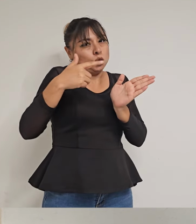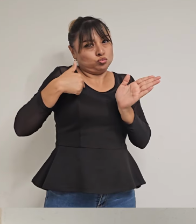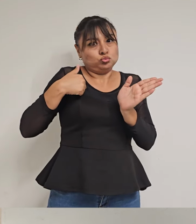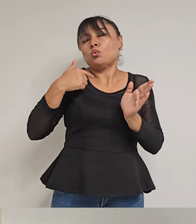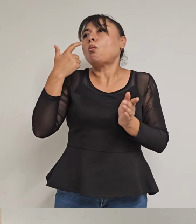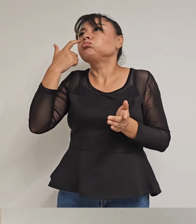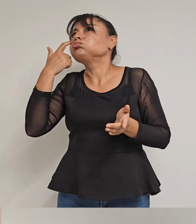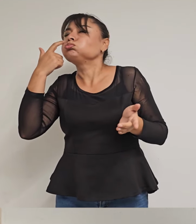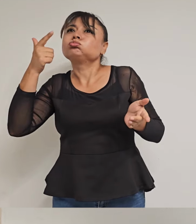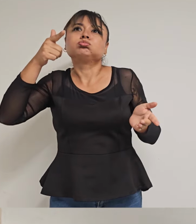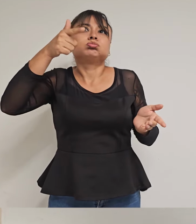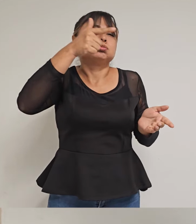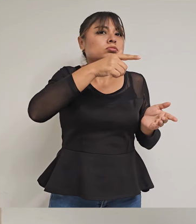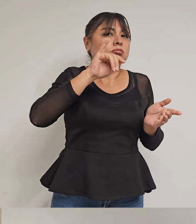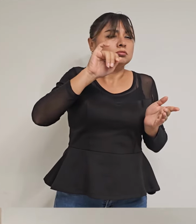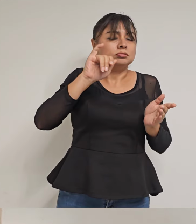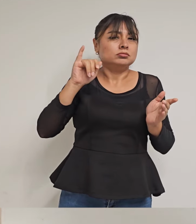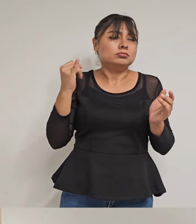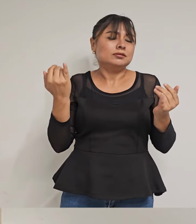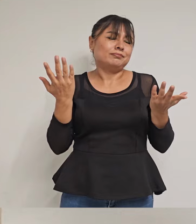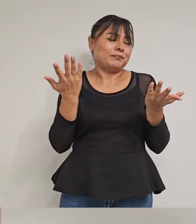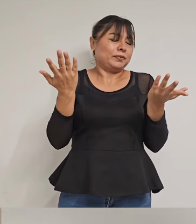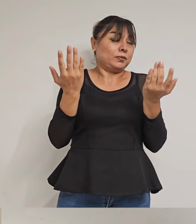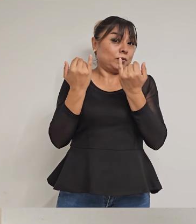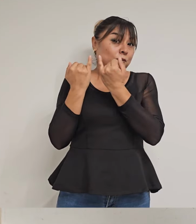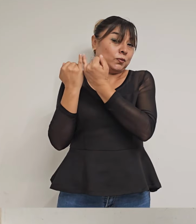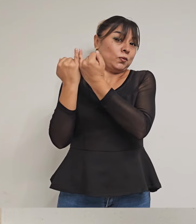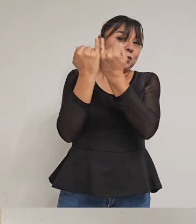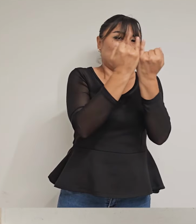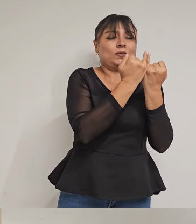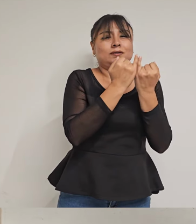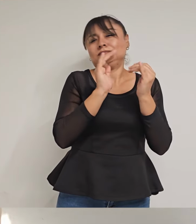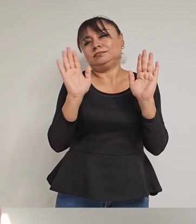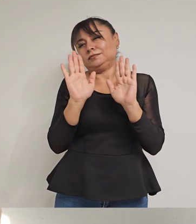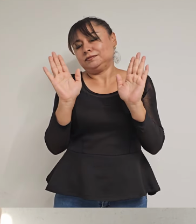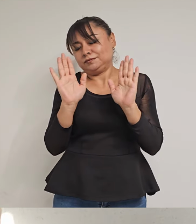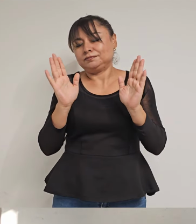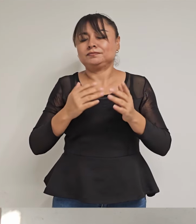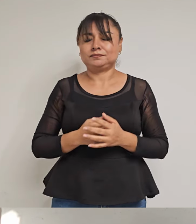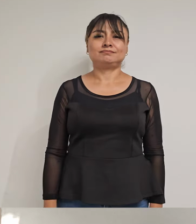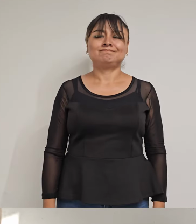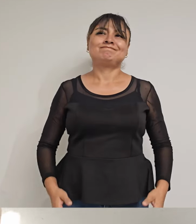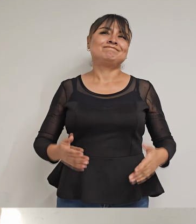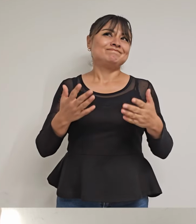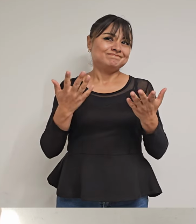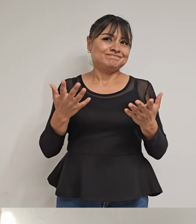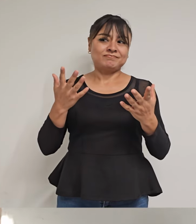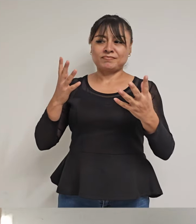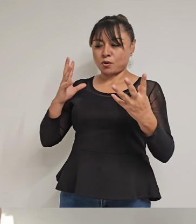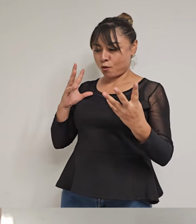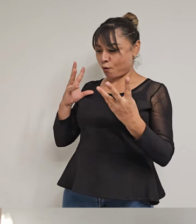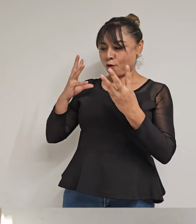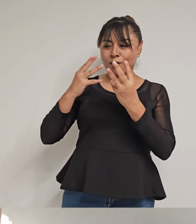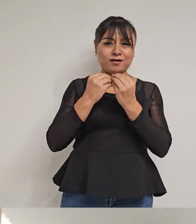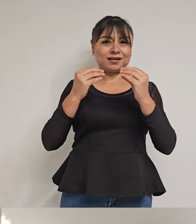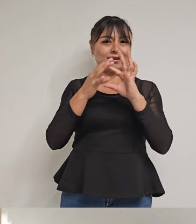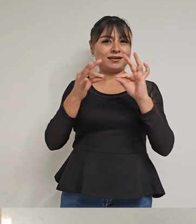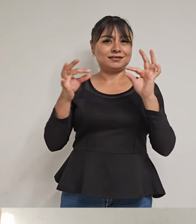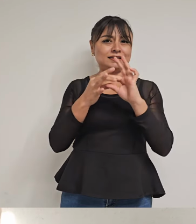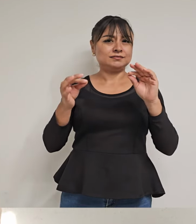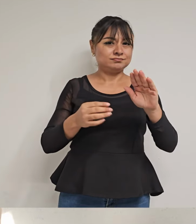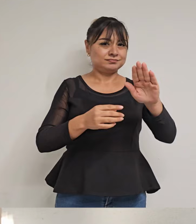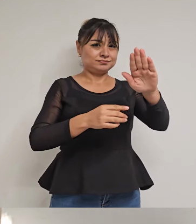que se ha repetido mucho, pero eso no quiere decir que así tiene que ser en todos los casos, y el claro ejemplo es esto. En resumen, la longitud de una rampa es la distancia calculada para la